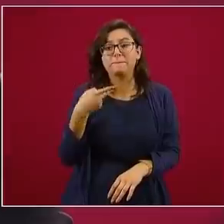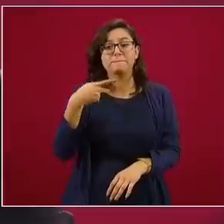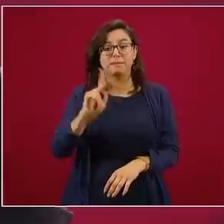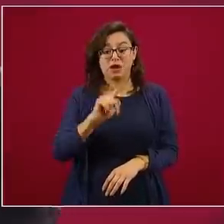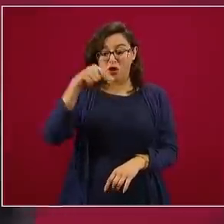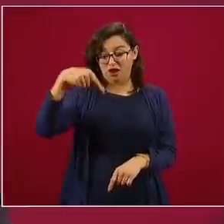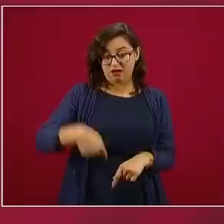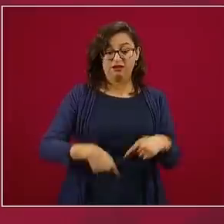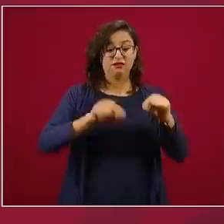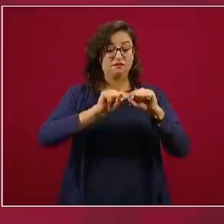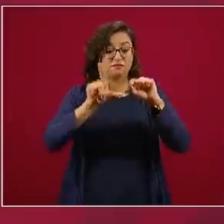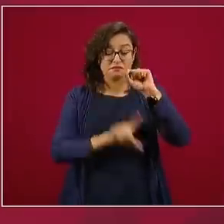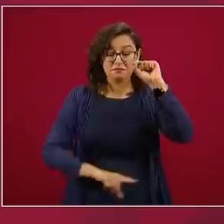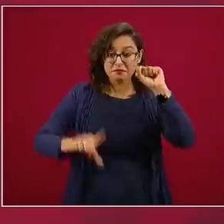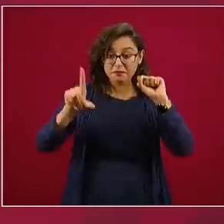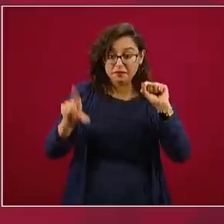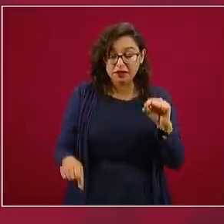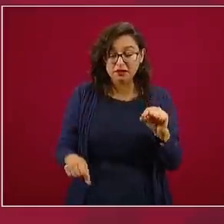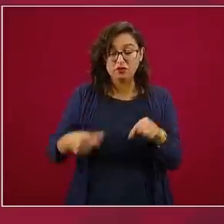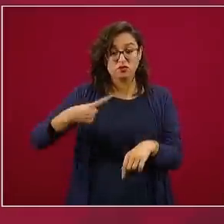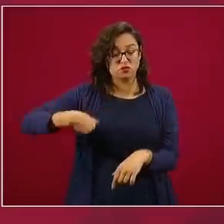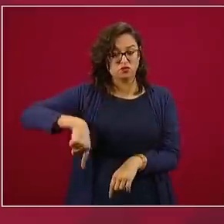ninguna duda